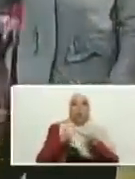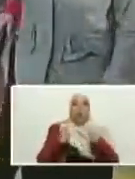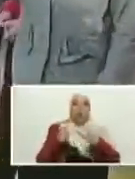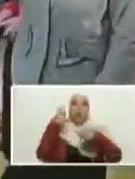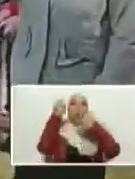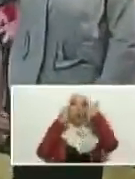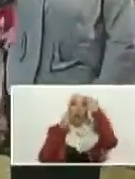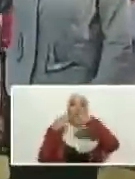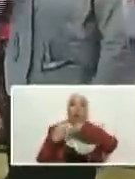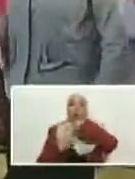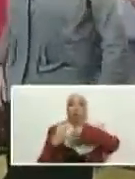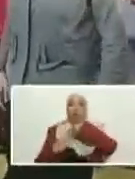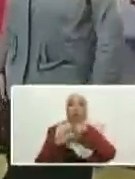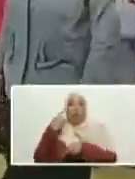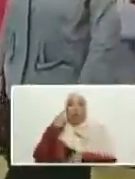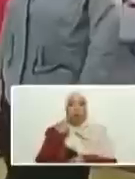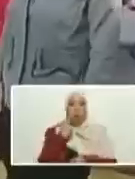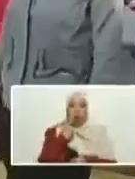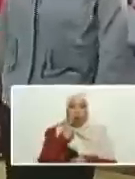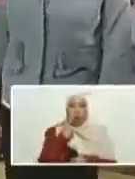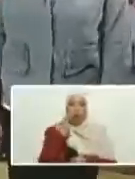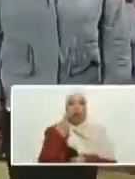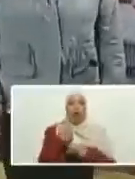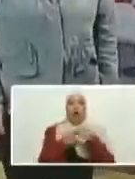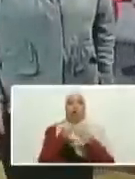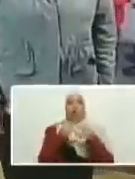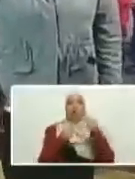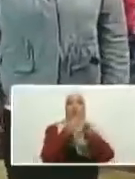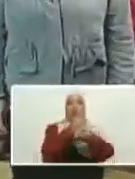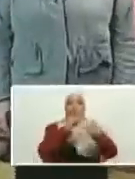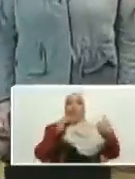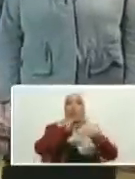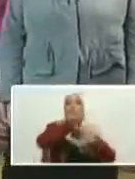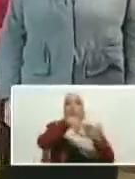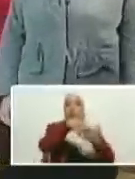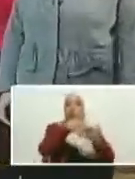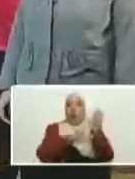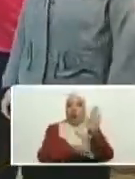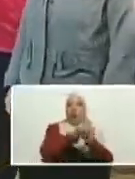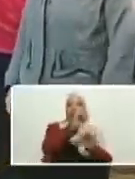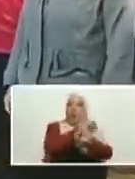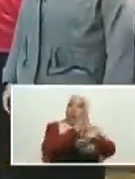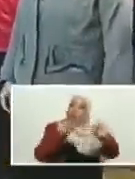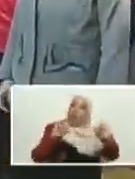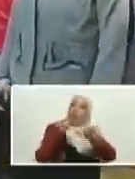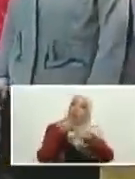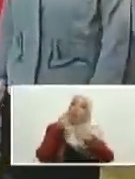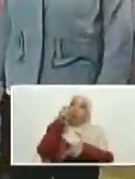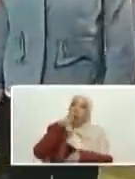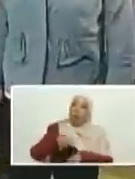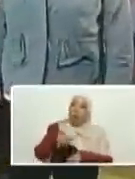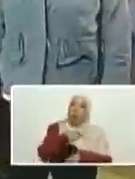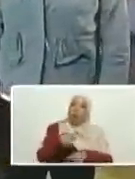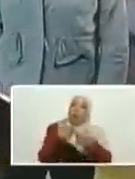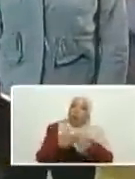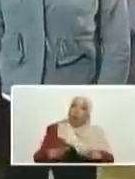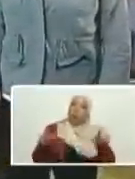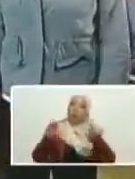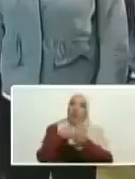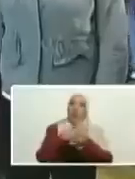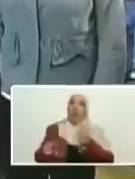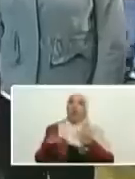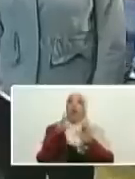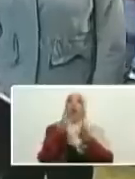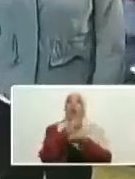de la Revolución Bolivariana para construir la independencia nacional, la soberanía del pueblo, la democracia directa,